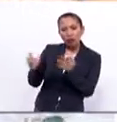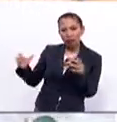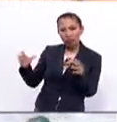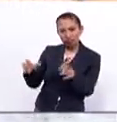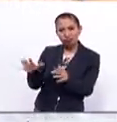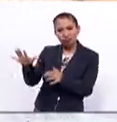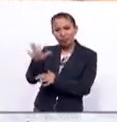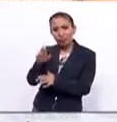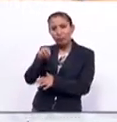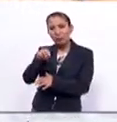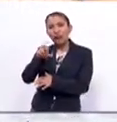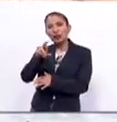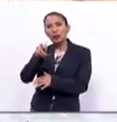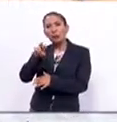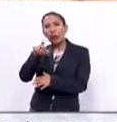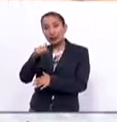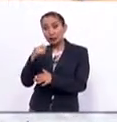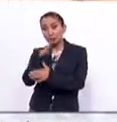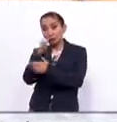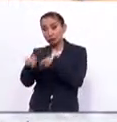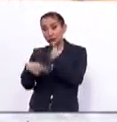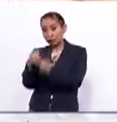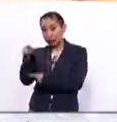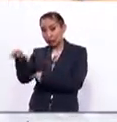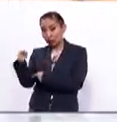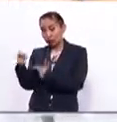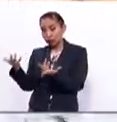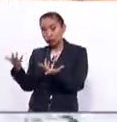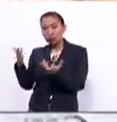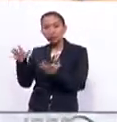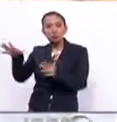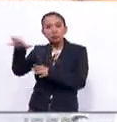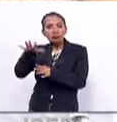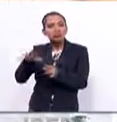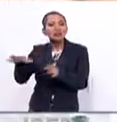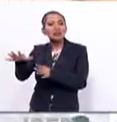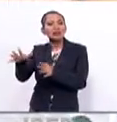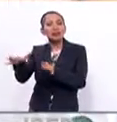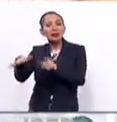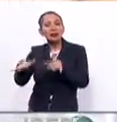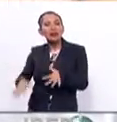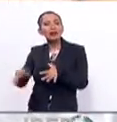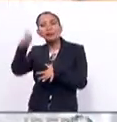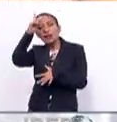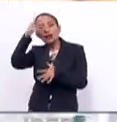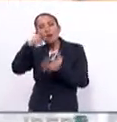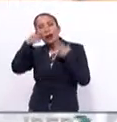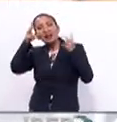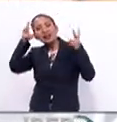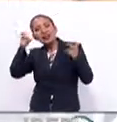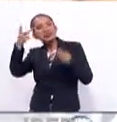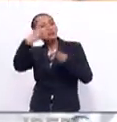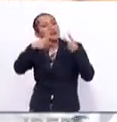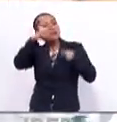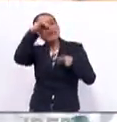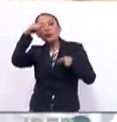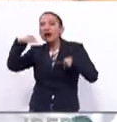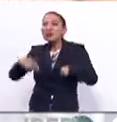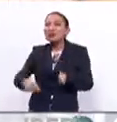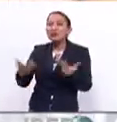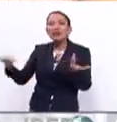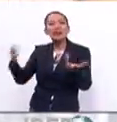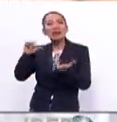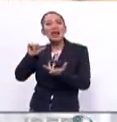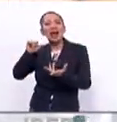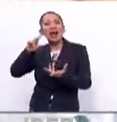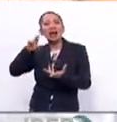como Mario Vargas Llosa, que participó en un evento, digamos, de Foro Perú, de discutir un poco la presencia de Perú en